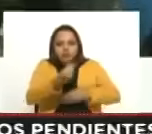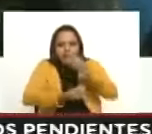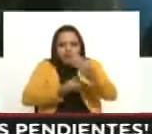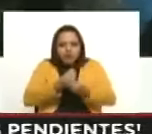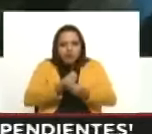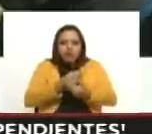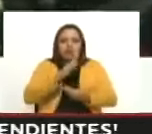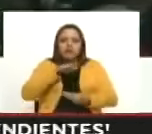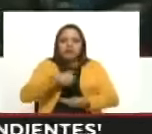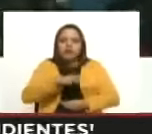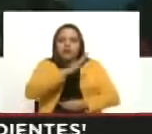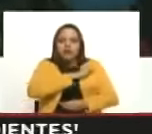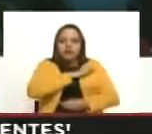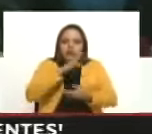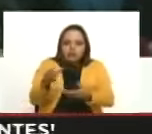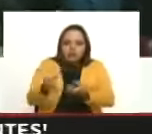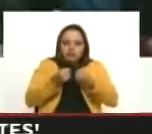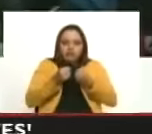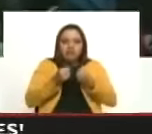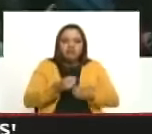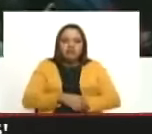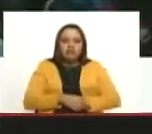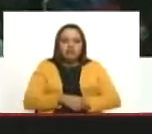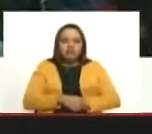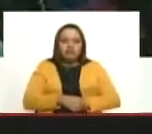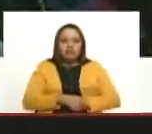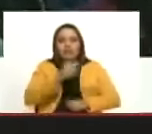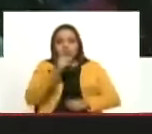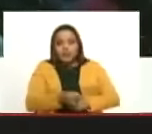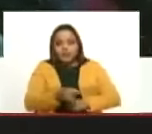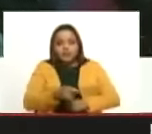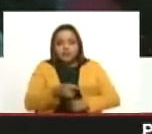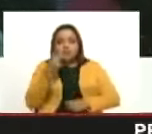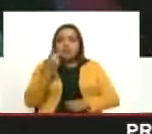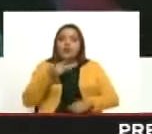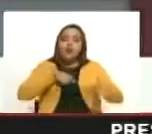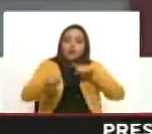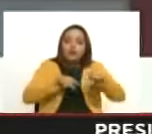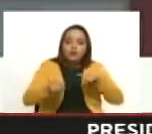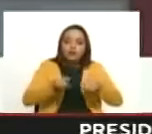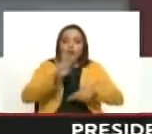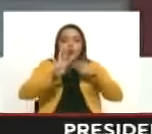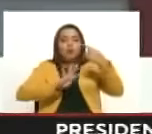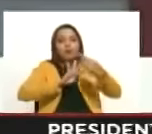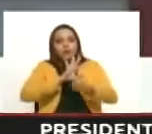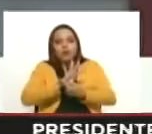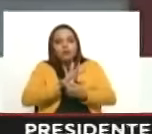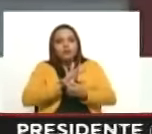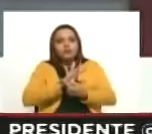tenerla. Y para además tener esa coordinación. Fíjense, son cuatro patas